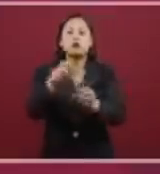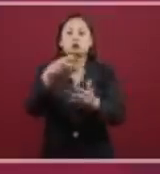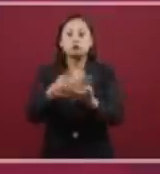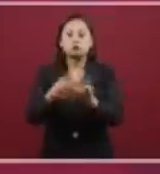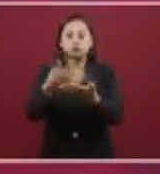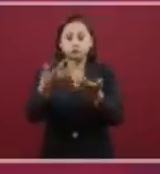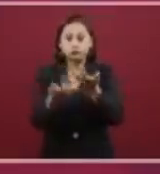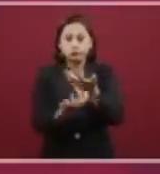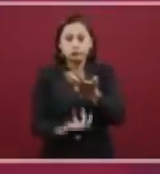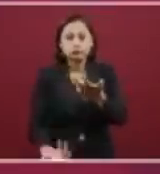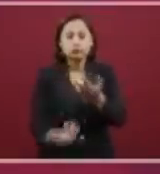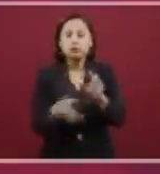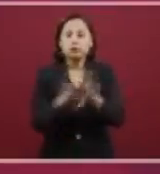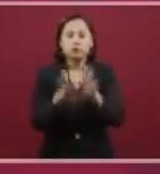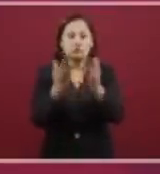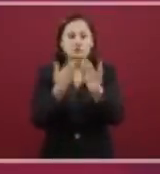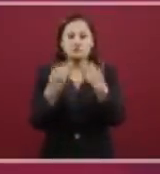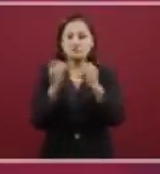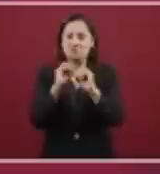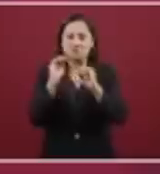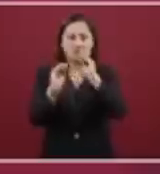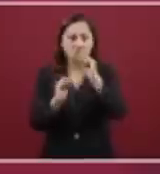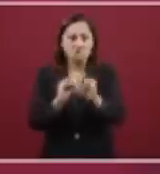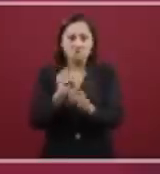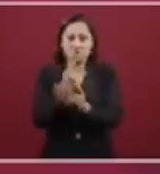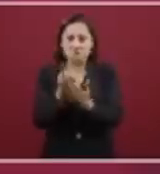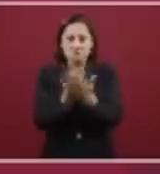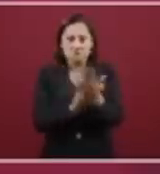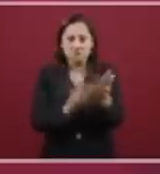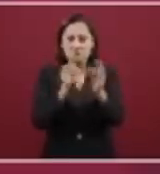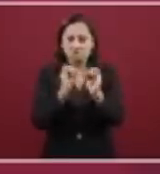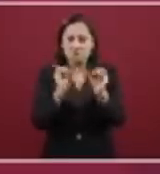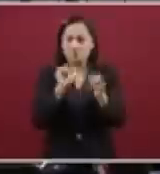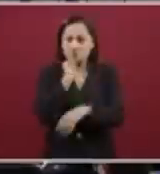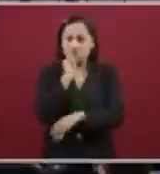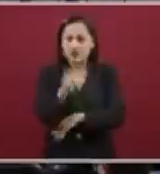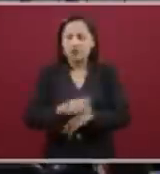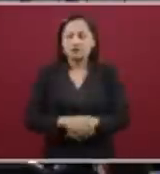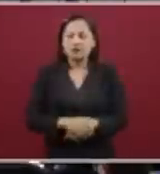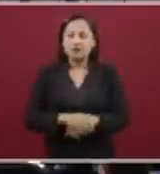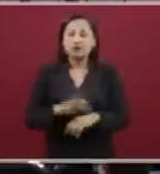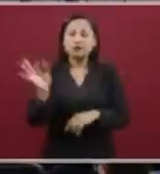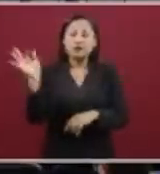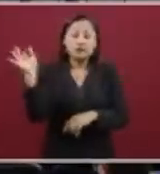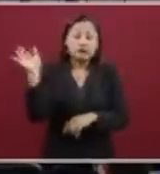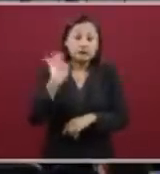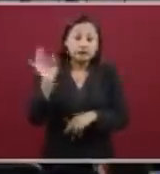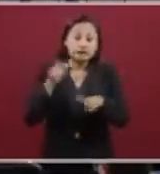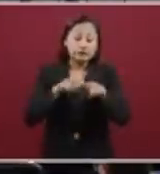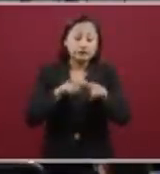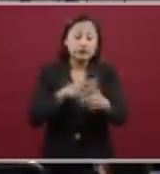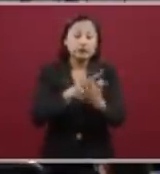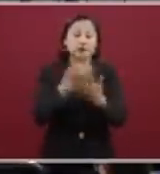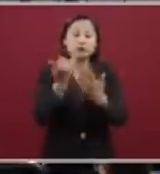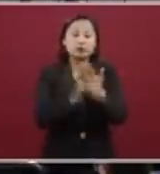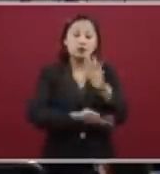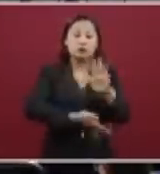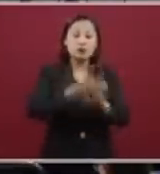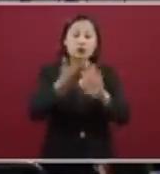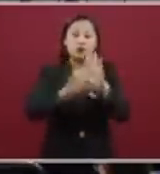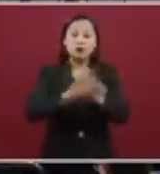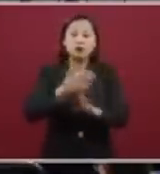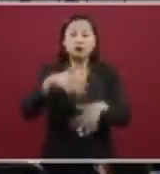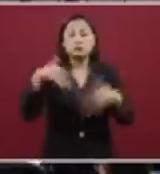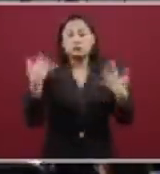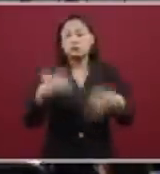relacionadas con dicha obra habría sido mayúsculo no sólo en detrimento de las economías de servicios básicos sino en